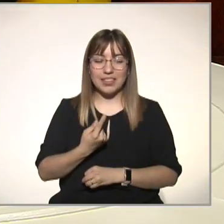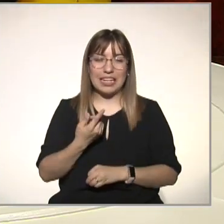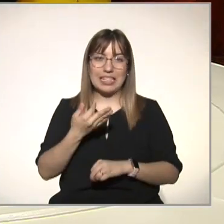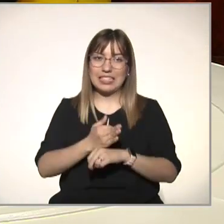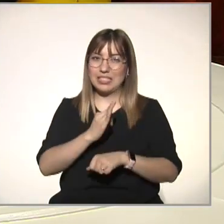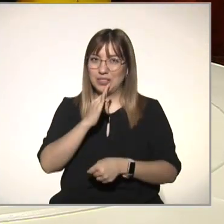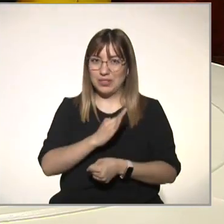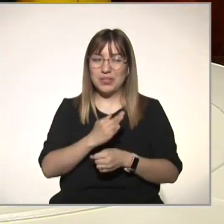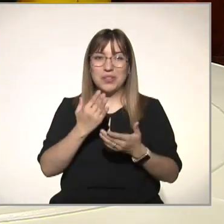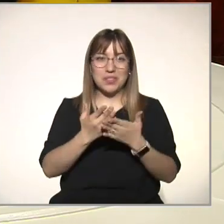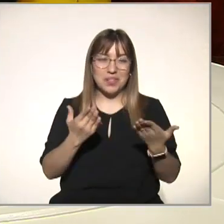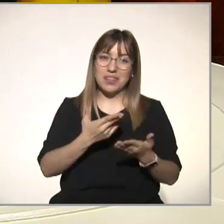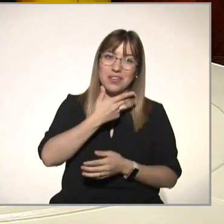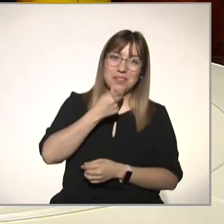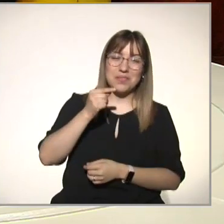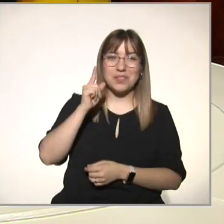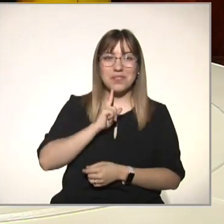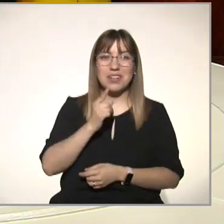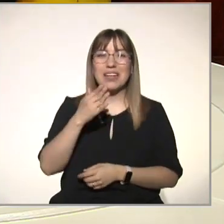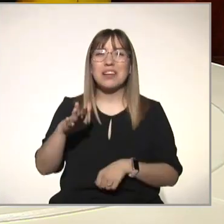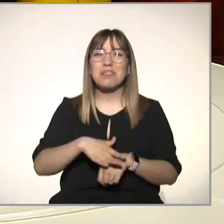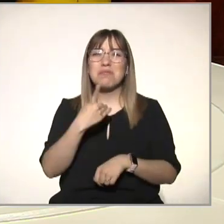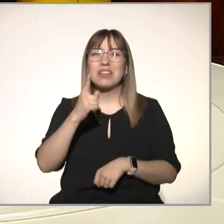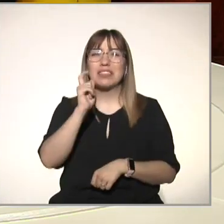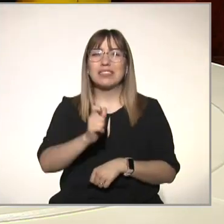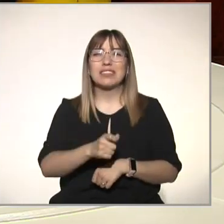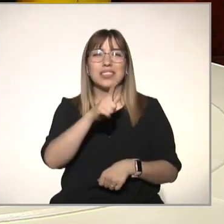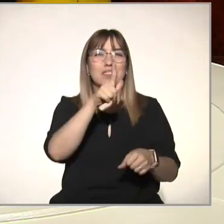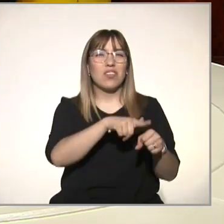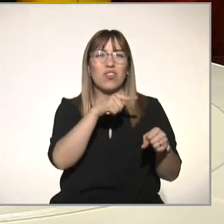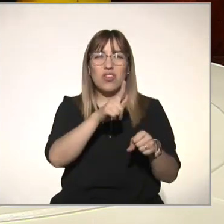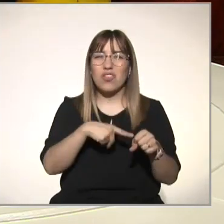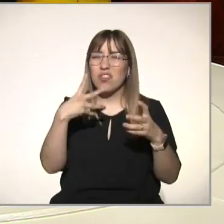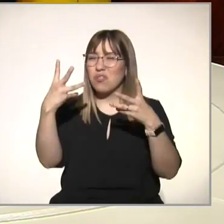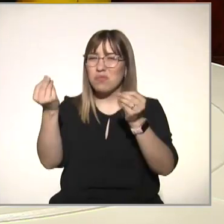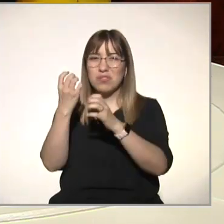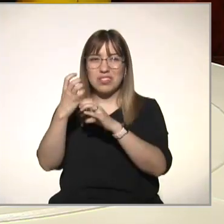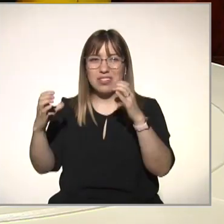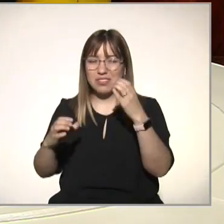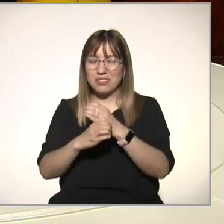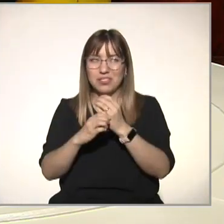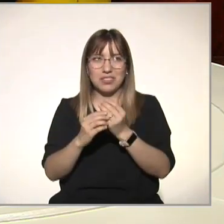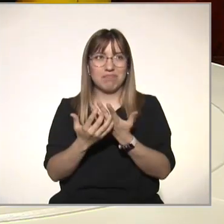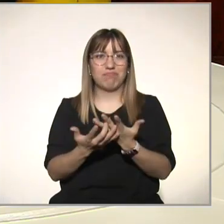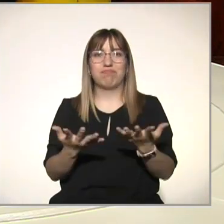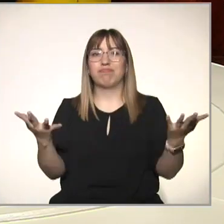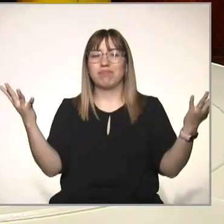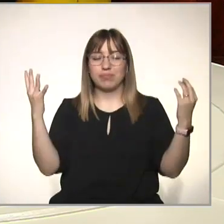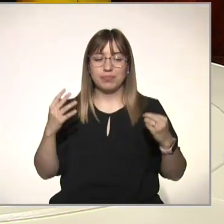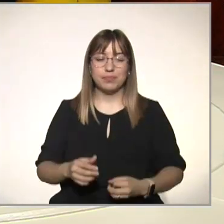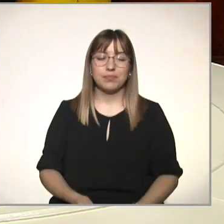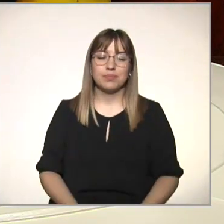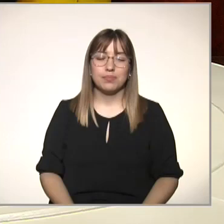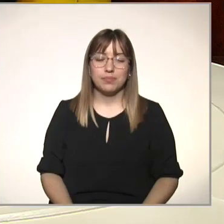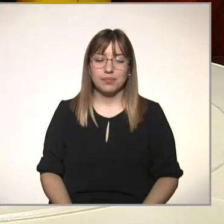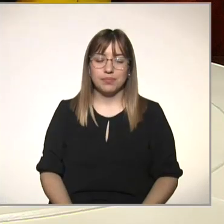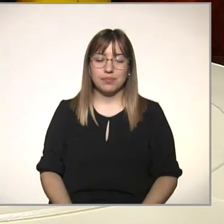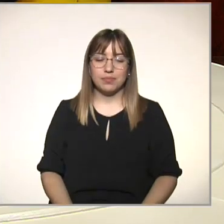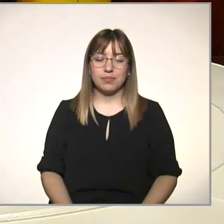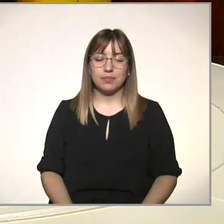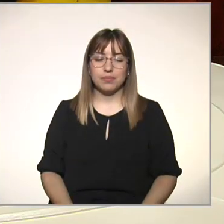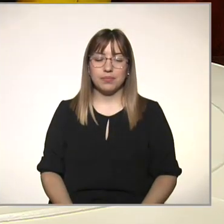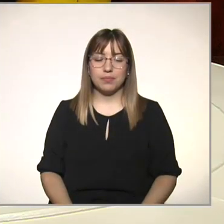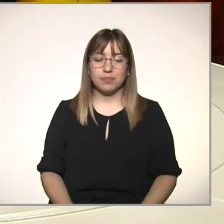eso. Porque hay colores y un montón de suposiciones al respecto. Y entonces, cada vez que